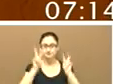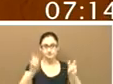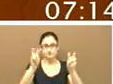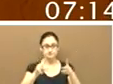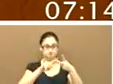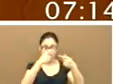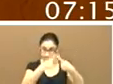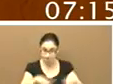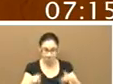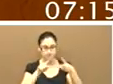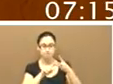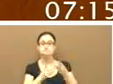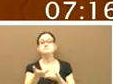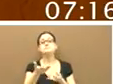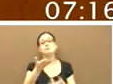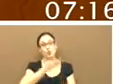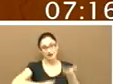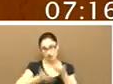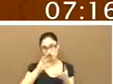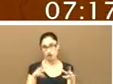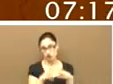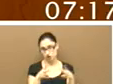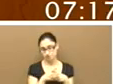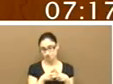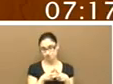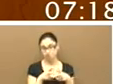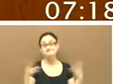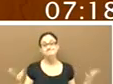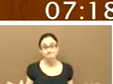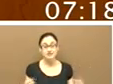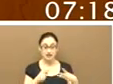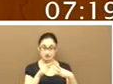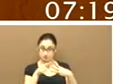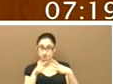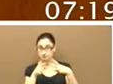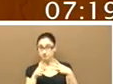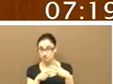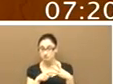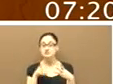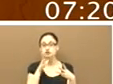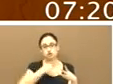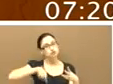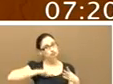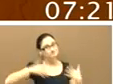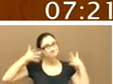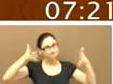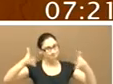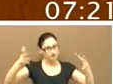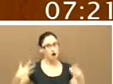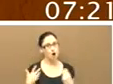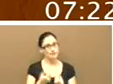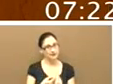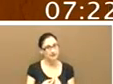diferenciación y la cooperación o la asociación y en esos tres pilares queremos asosararlos acompañarlos y